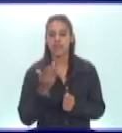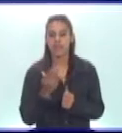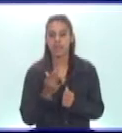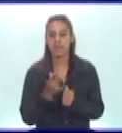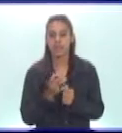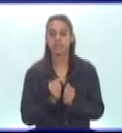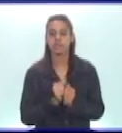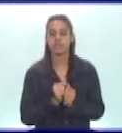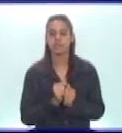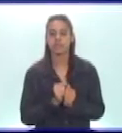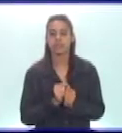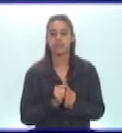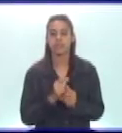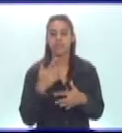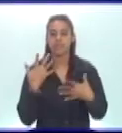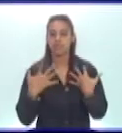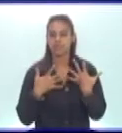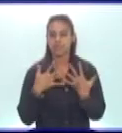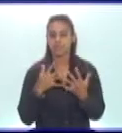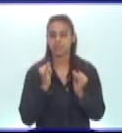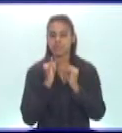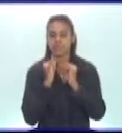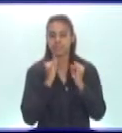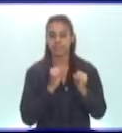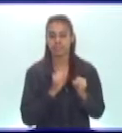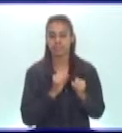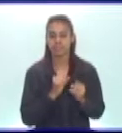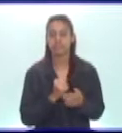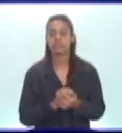a realizar en este momento. En el caso